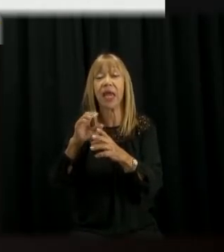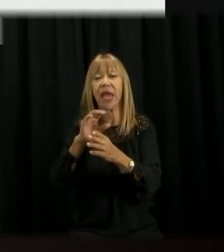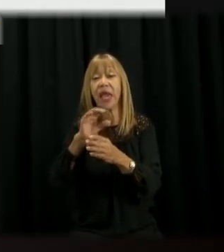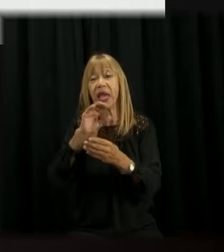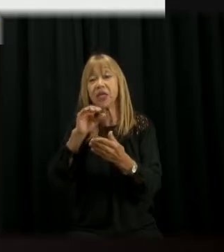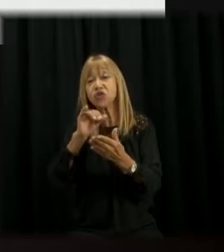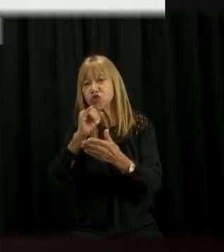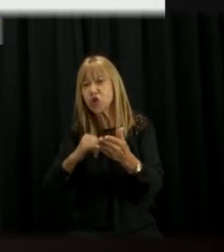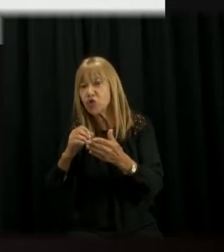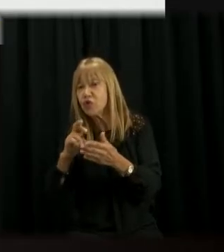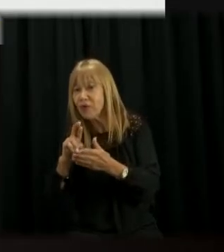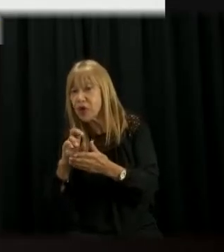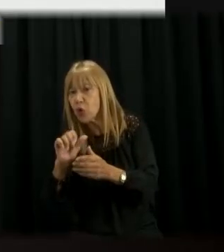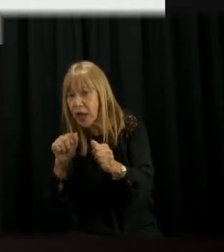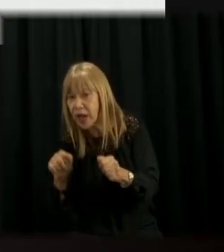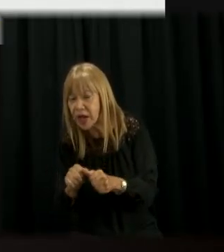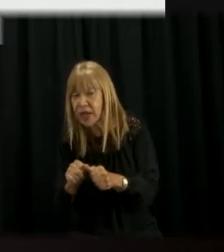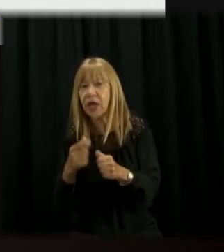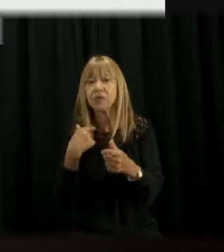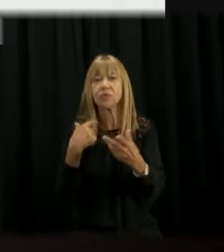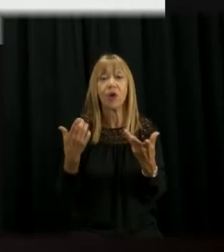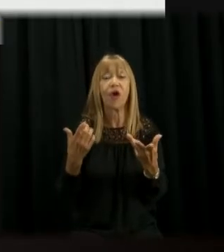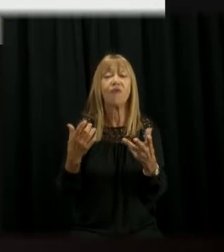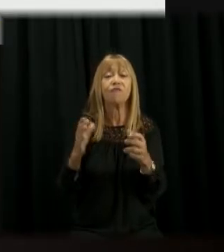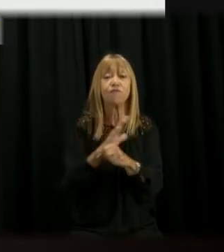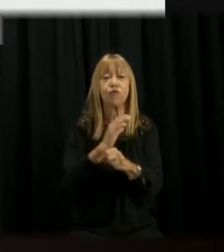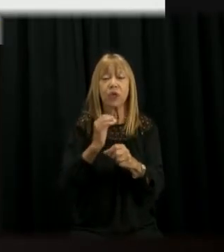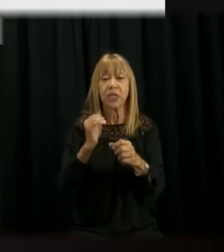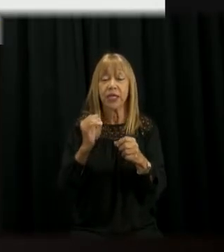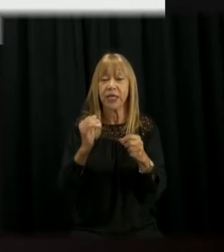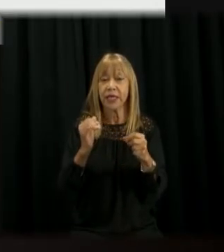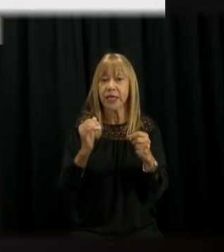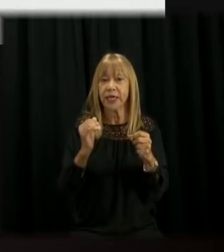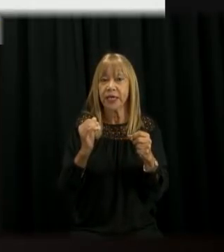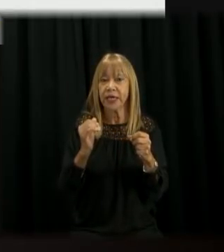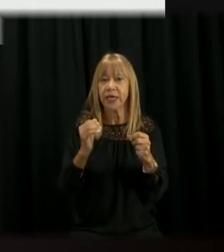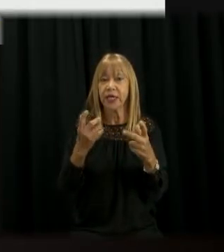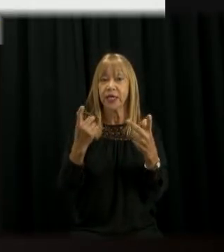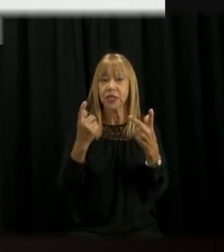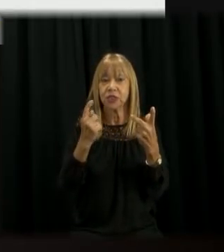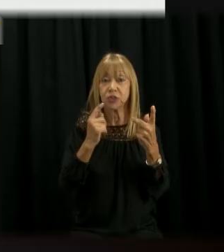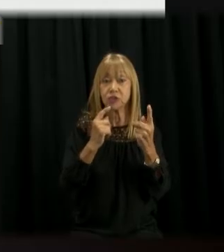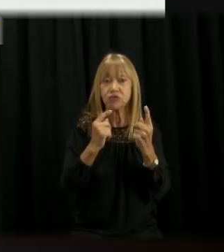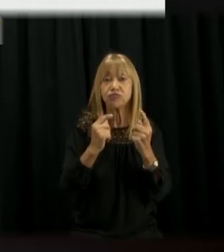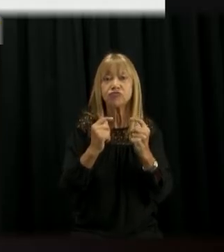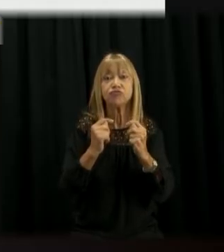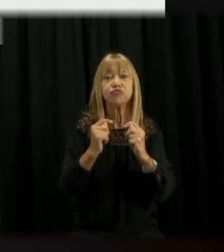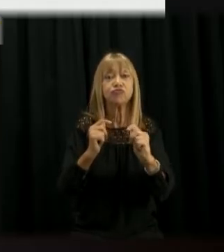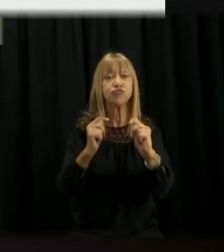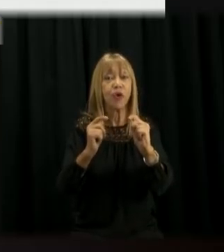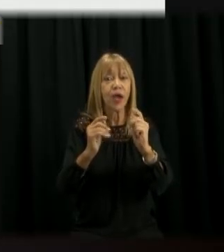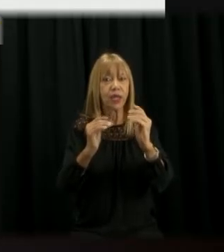tecnología en tecnología en los ingresos internos.